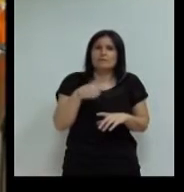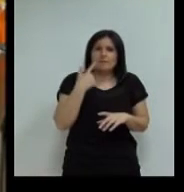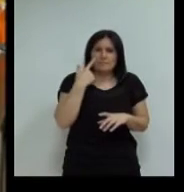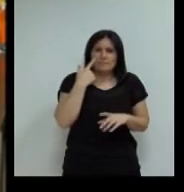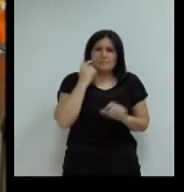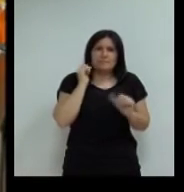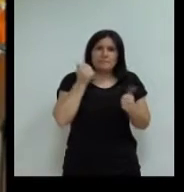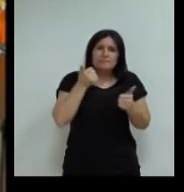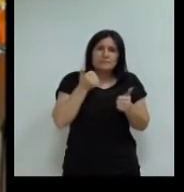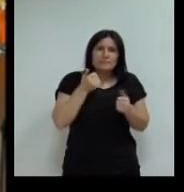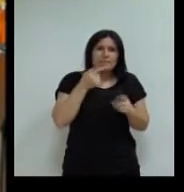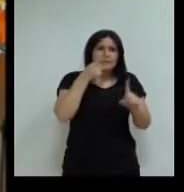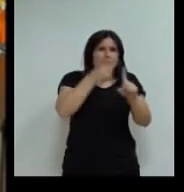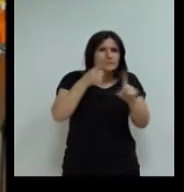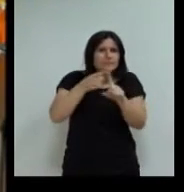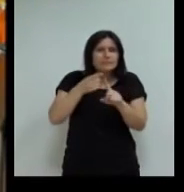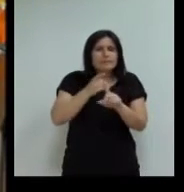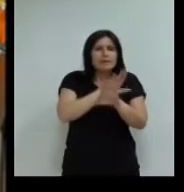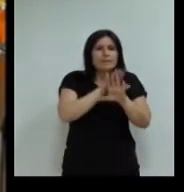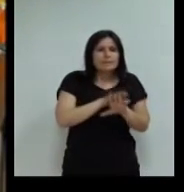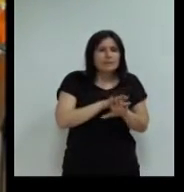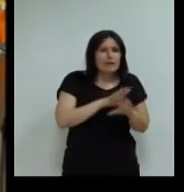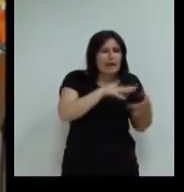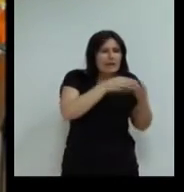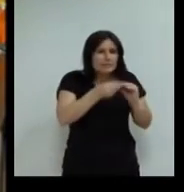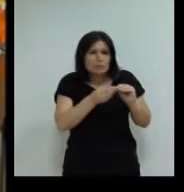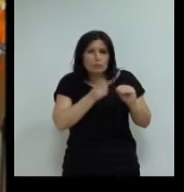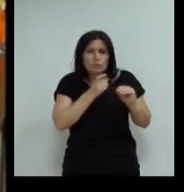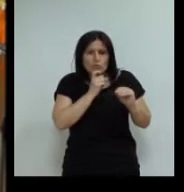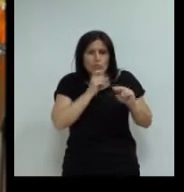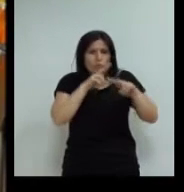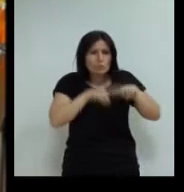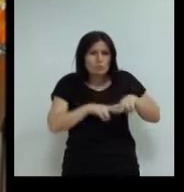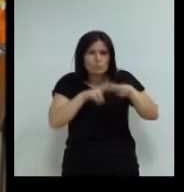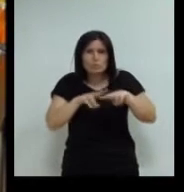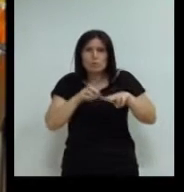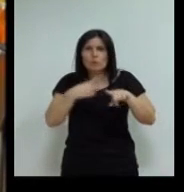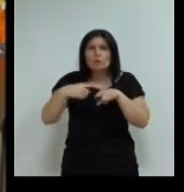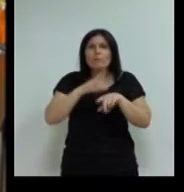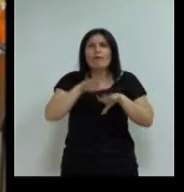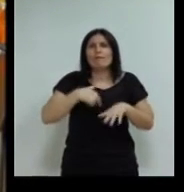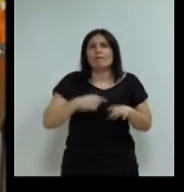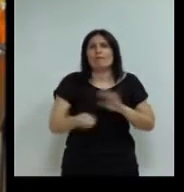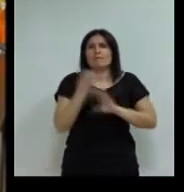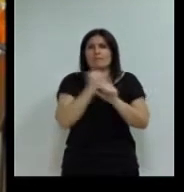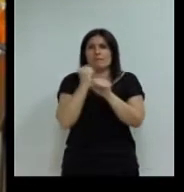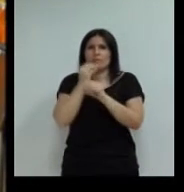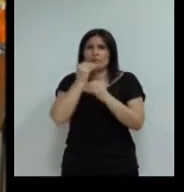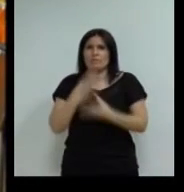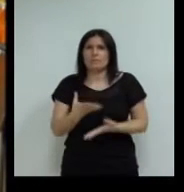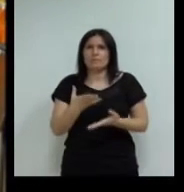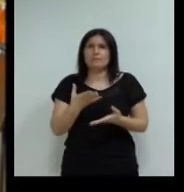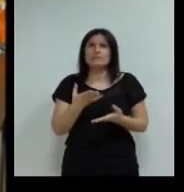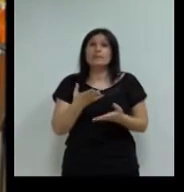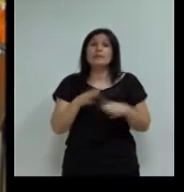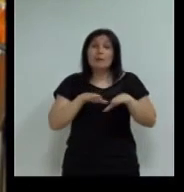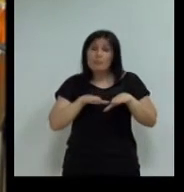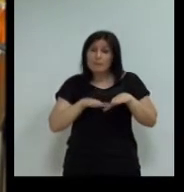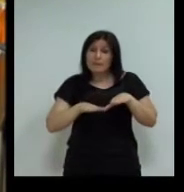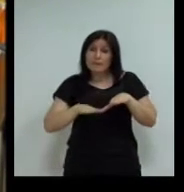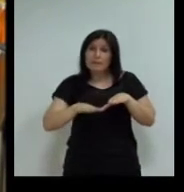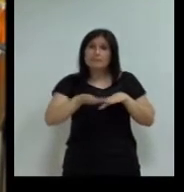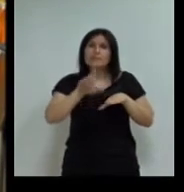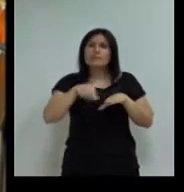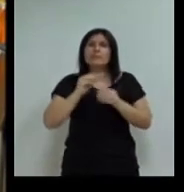tomando referencia para hacer nuestro trabajo. Quiero decir que hemos ido creciendo en pequeños círculos concéntricos. Y en paralelo hicimos